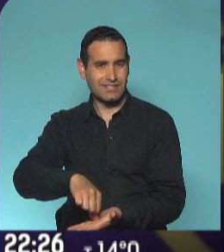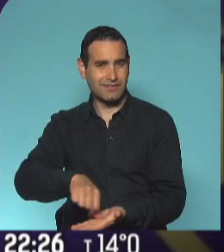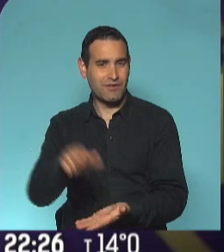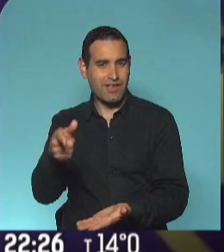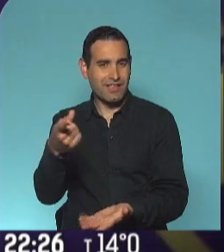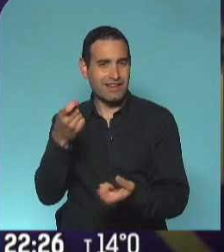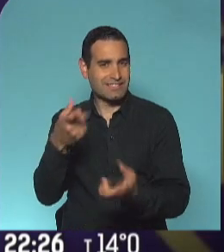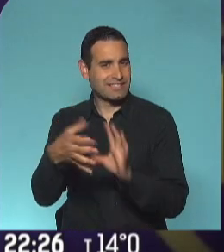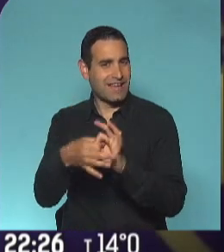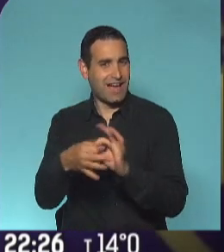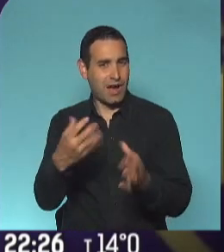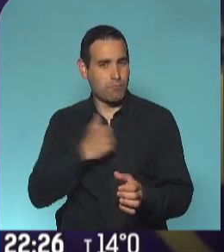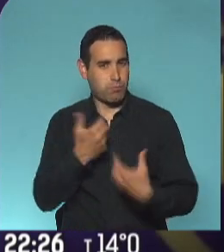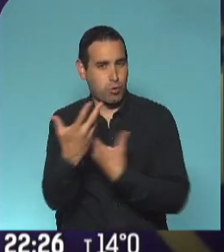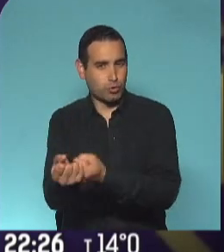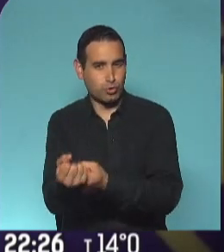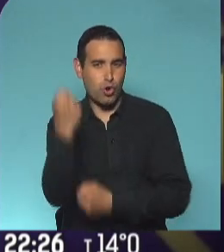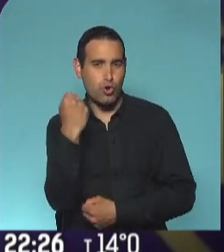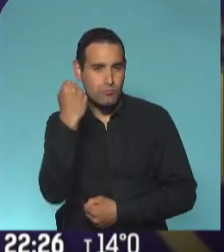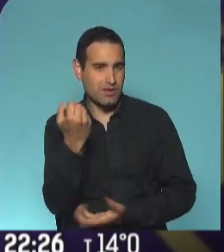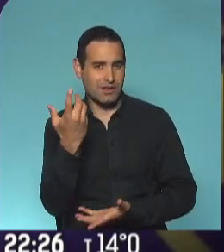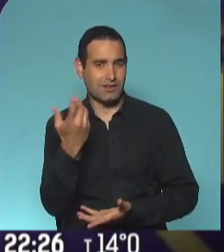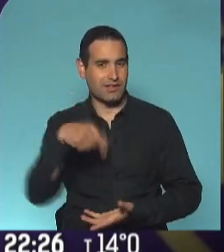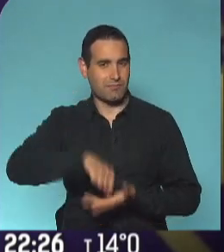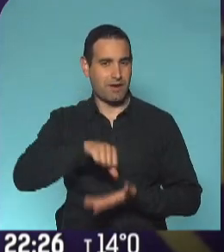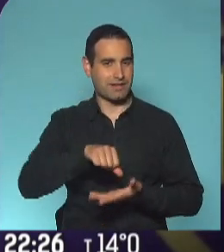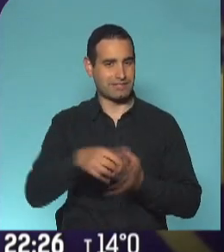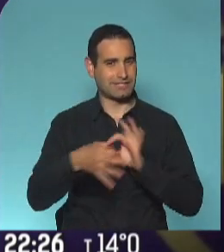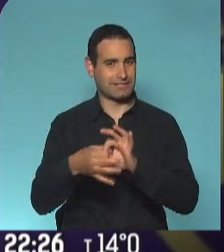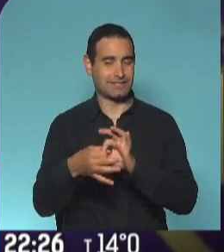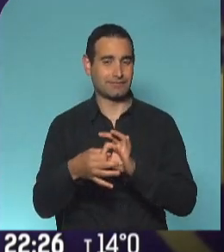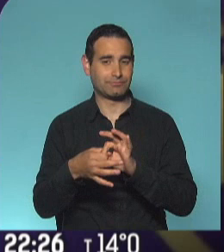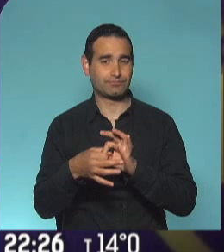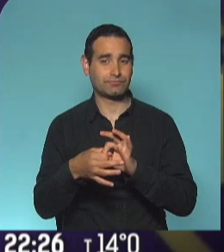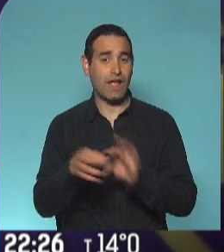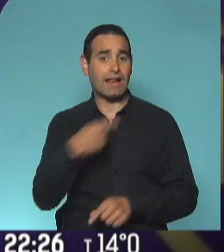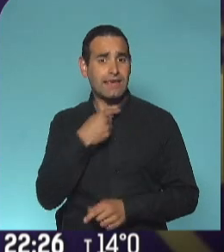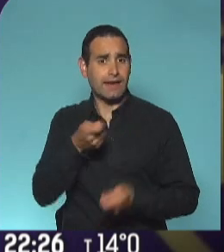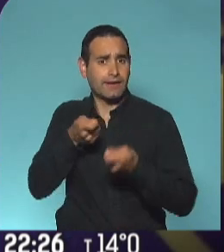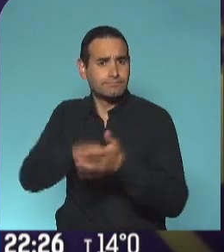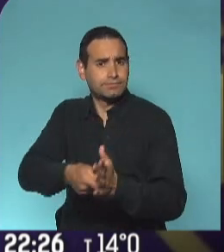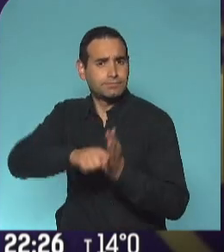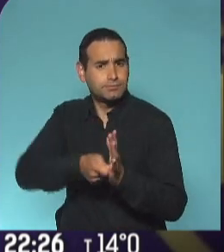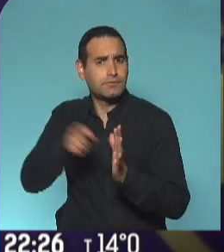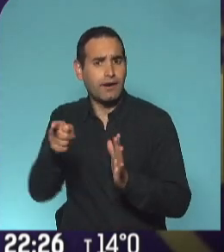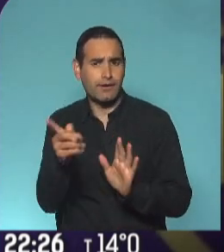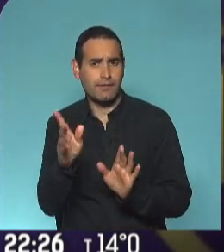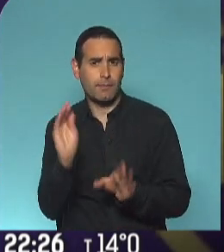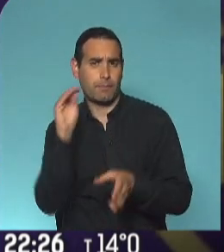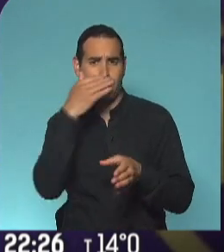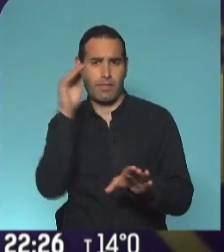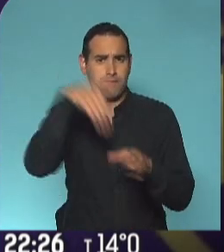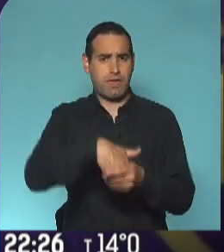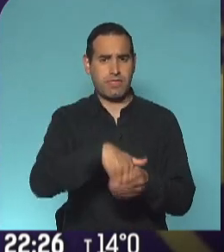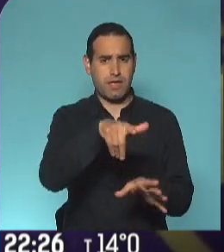dependent on our country for military, economic, diplomatic, and other support, to intervene in our election to help his